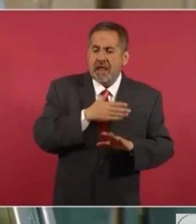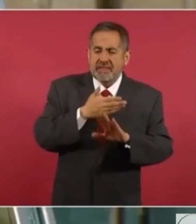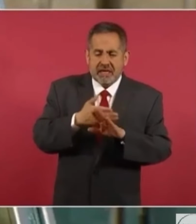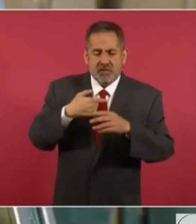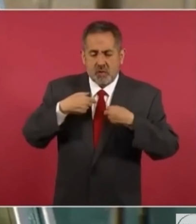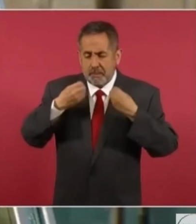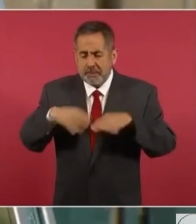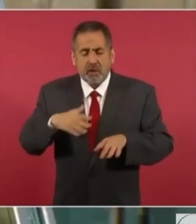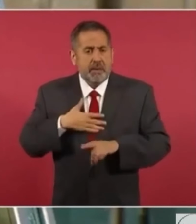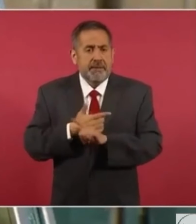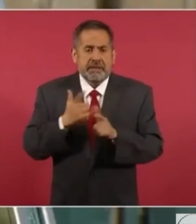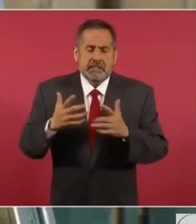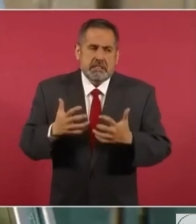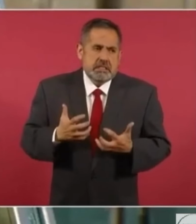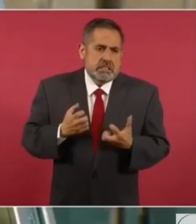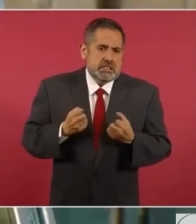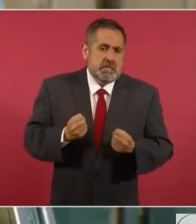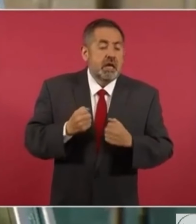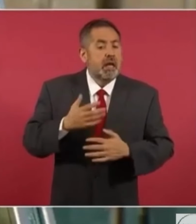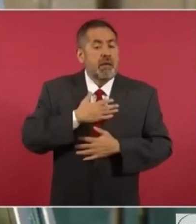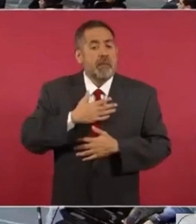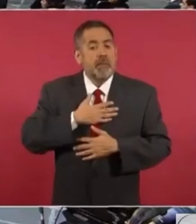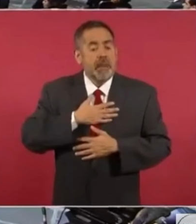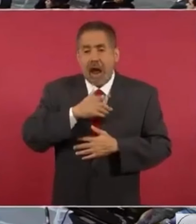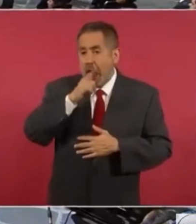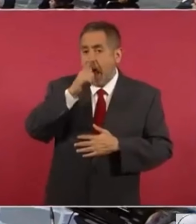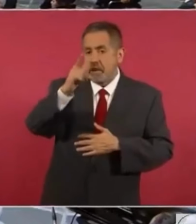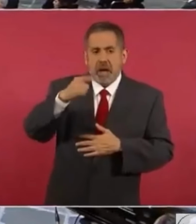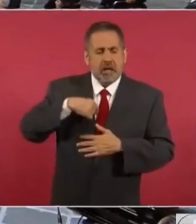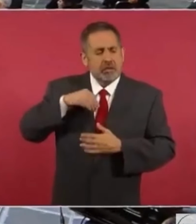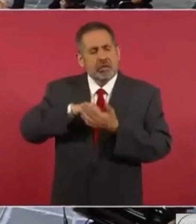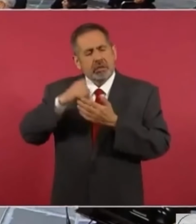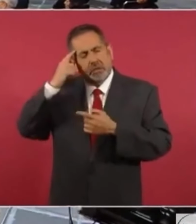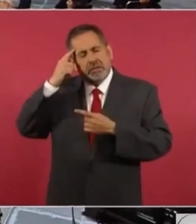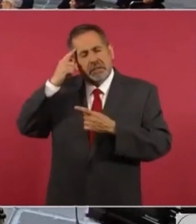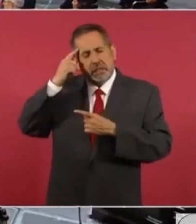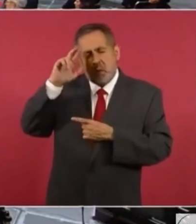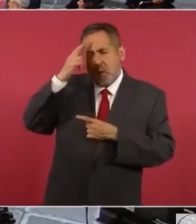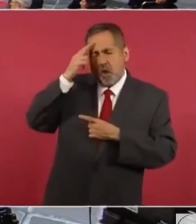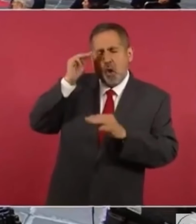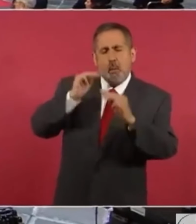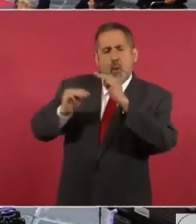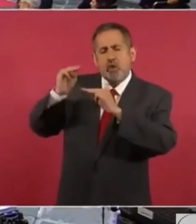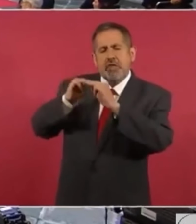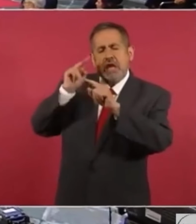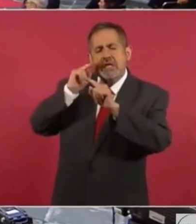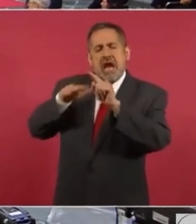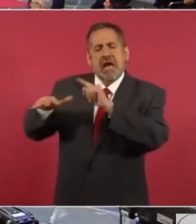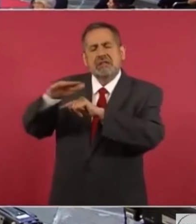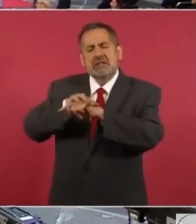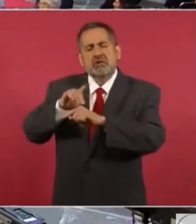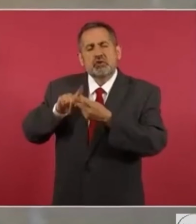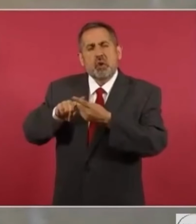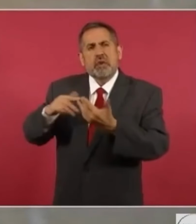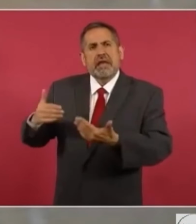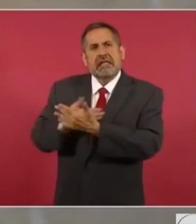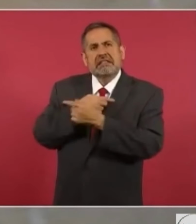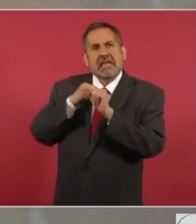libertad. En mi alma aún alientan las montañas que vieron mi advenimiento a la